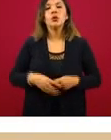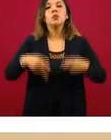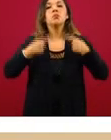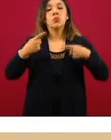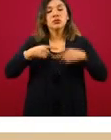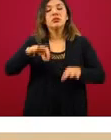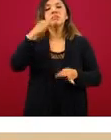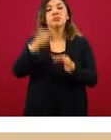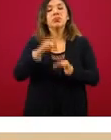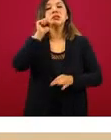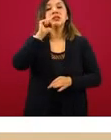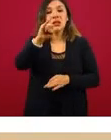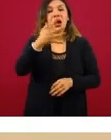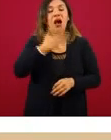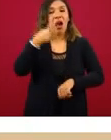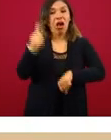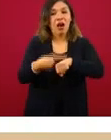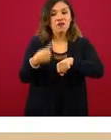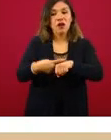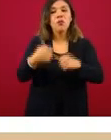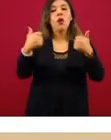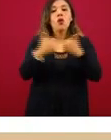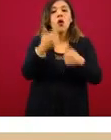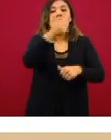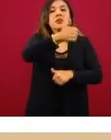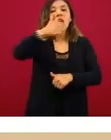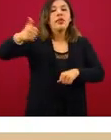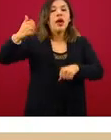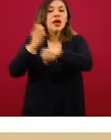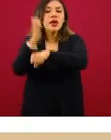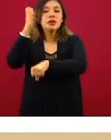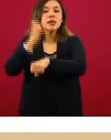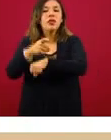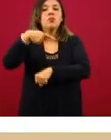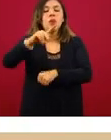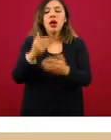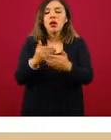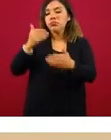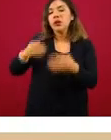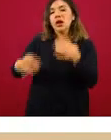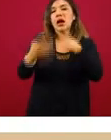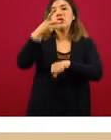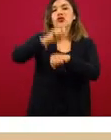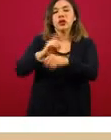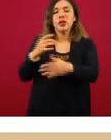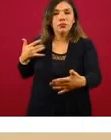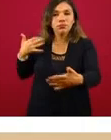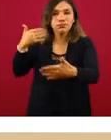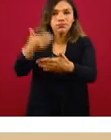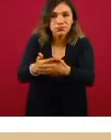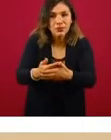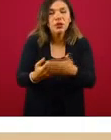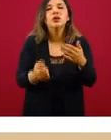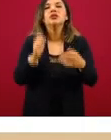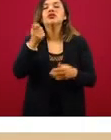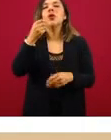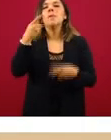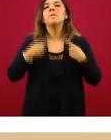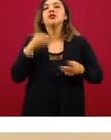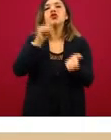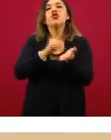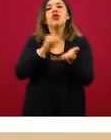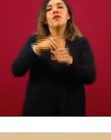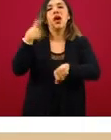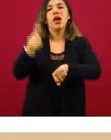confirmados por entidad federativa de residencia, pero también en los últimos 14 días, es decir, las personas profesionales de